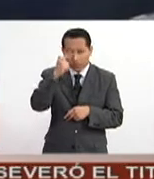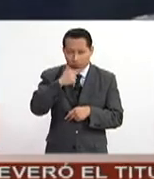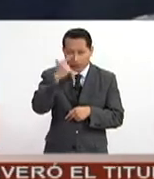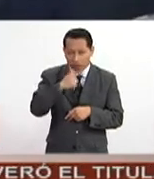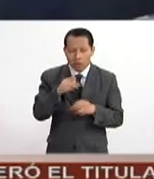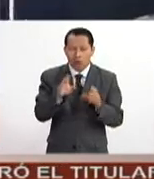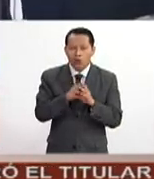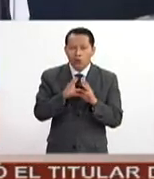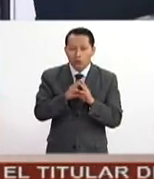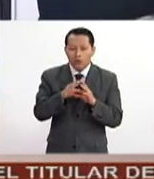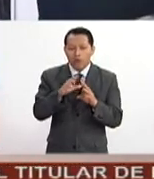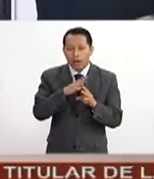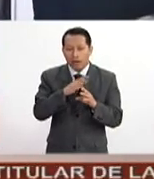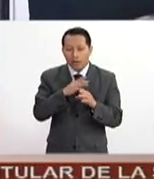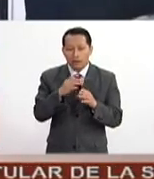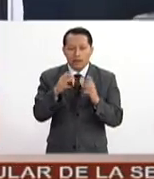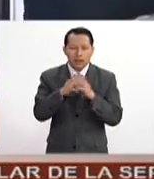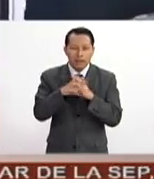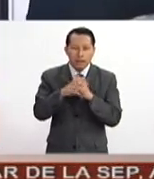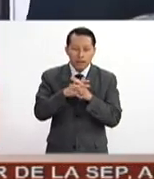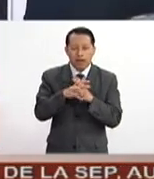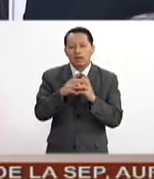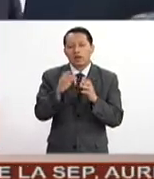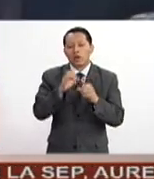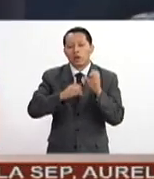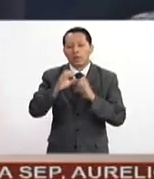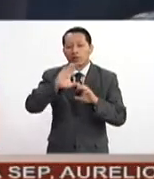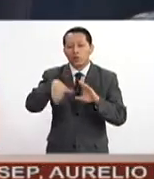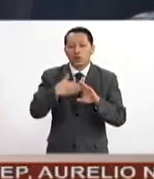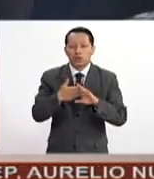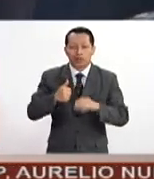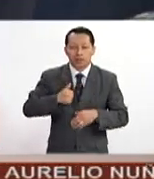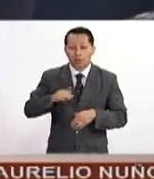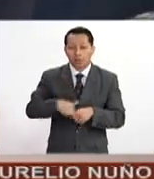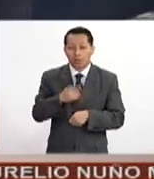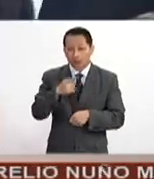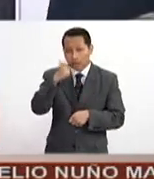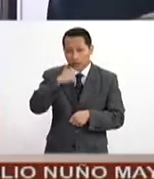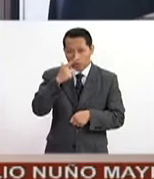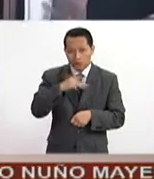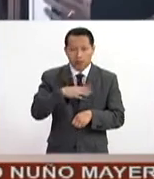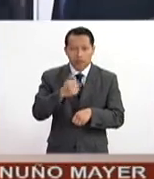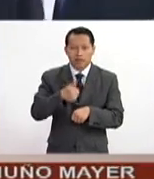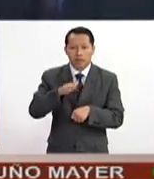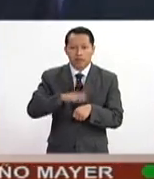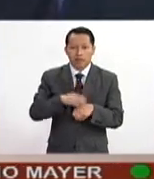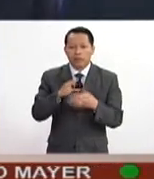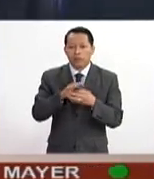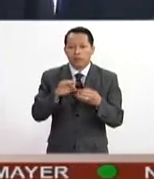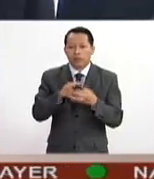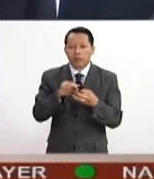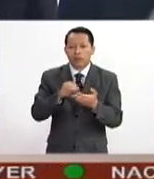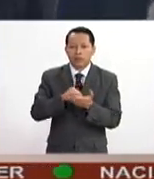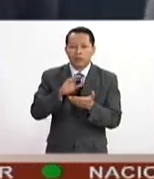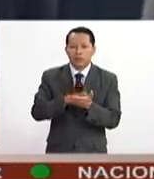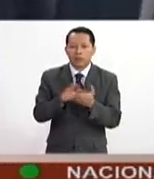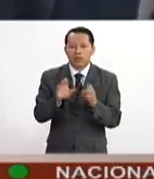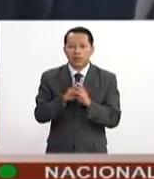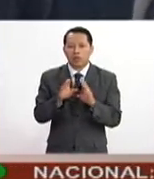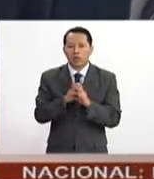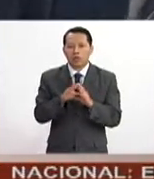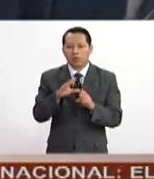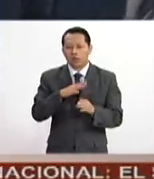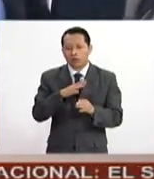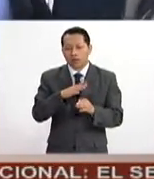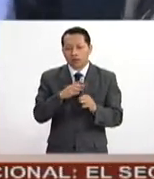una declaración de guerra comercial contra Canadá. ¿Por qué? Porque por la noche la administración anunció la imposición